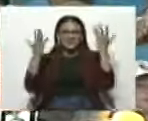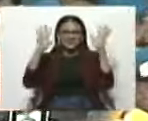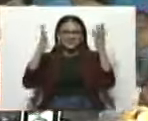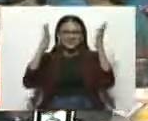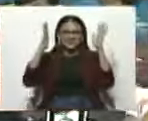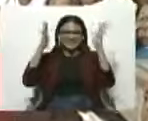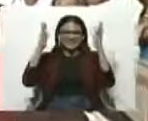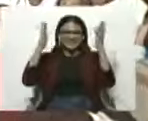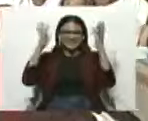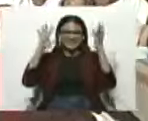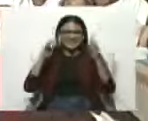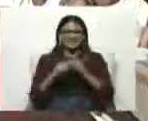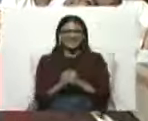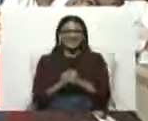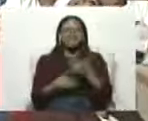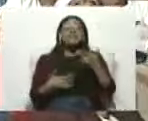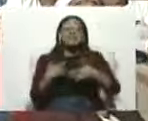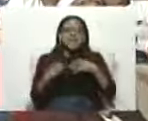Enamórate,